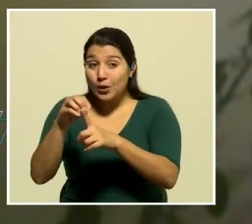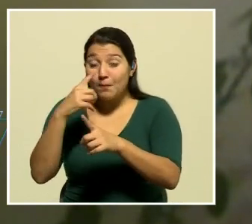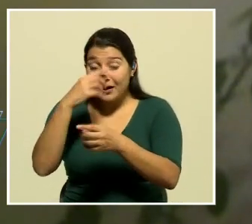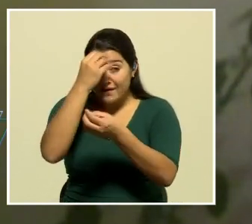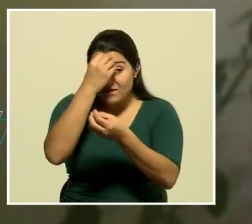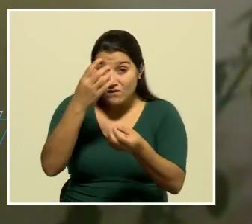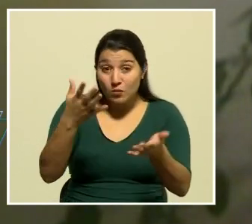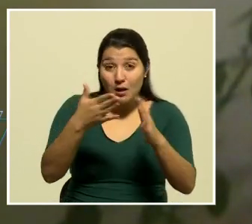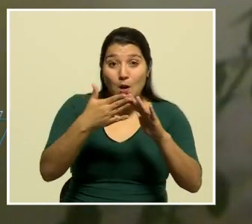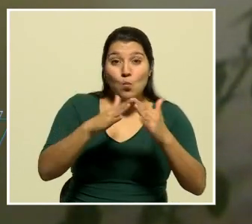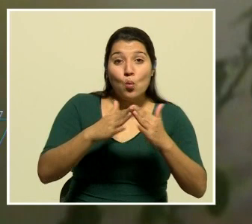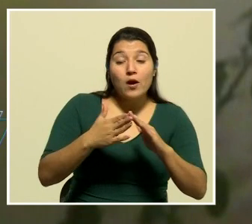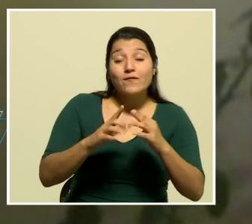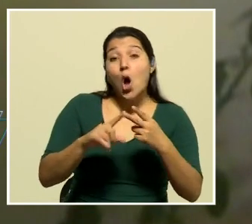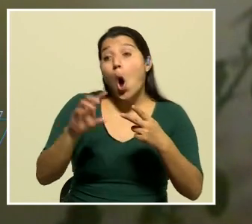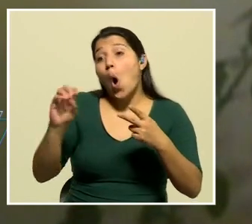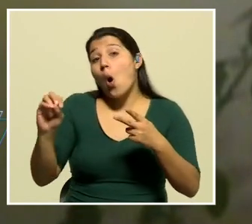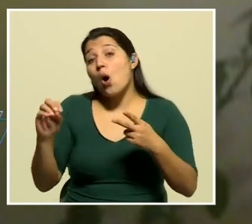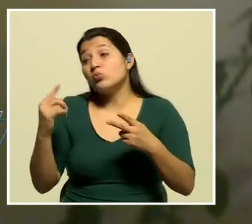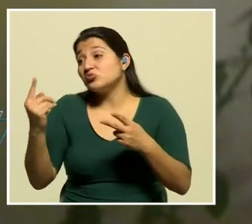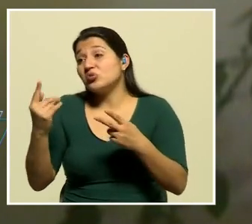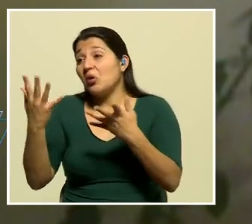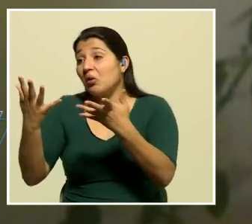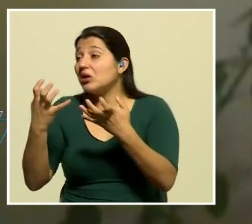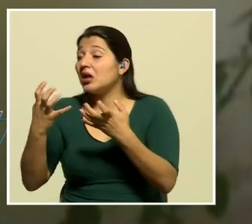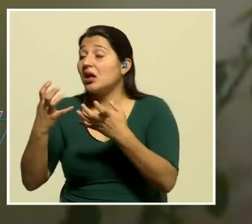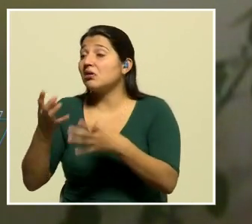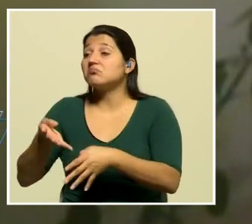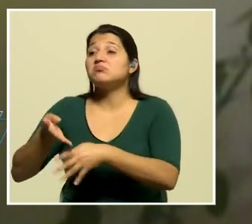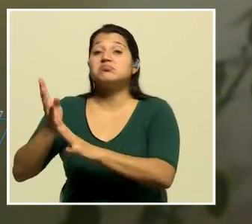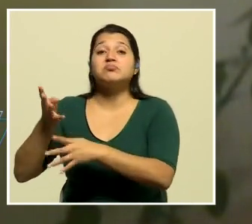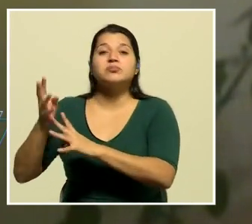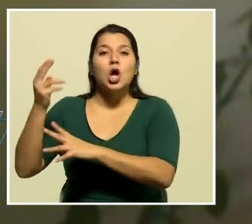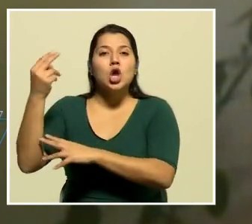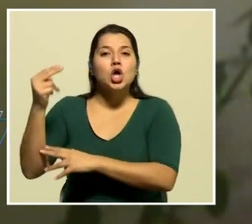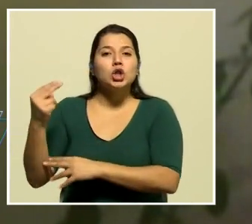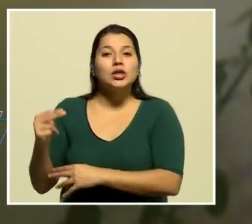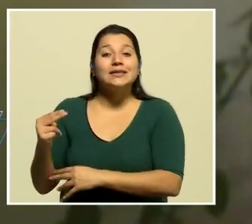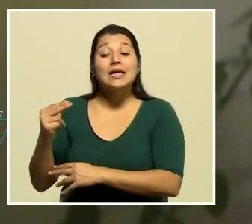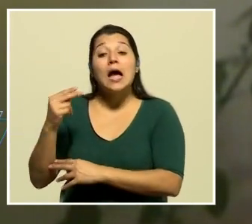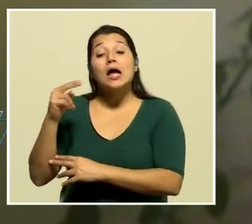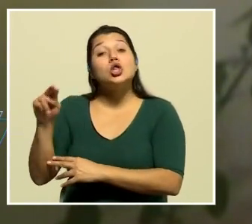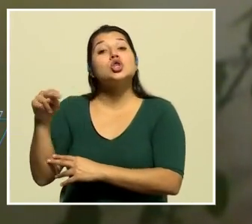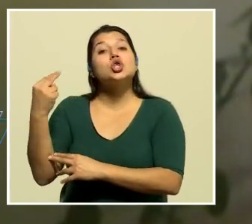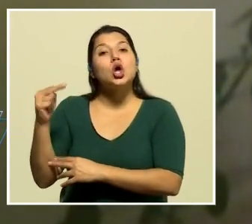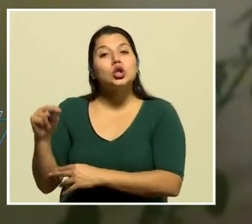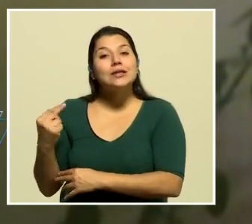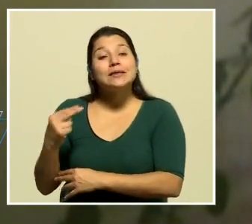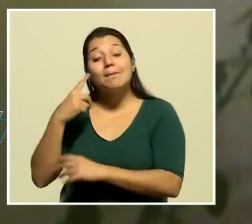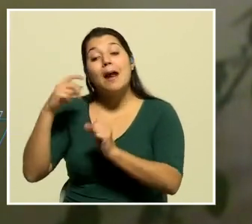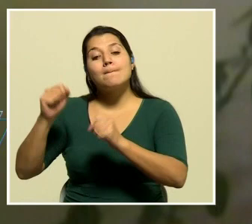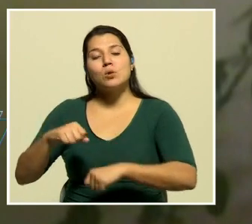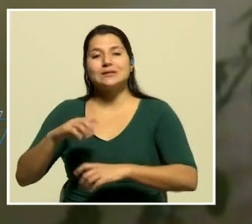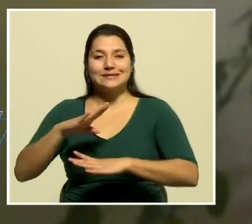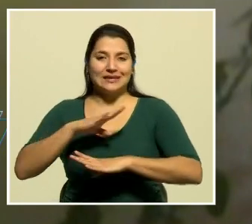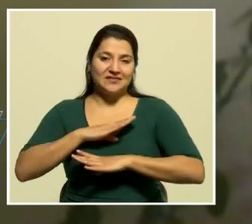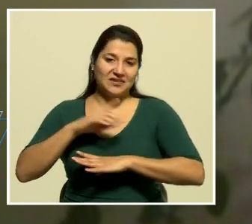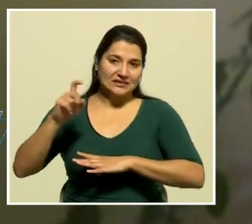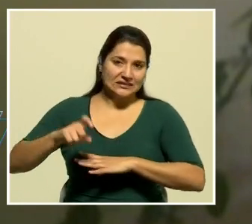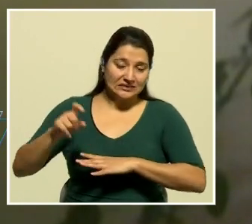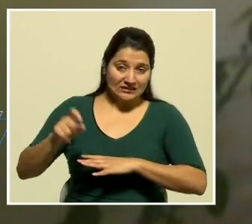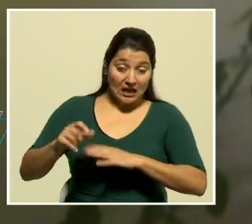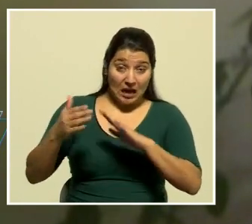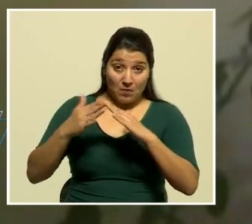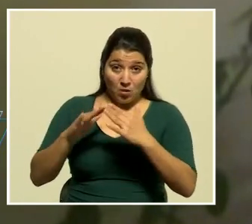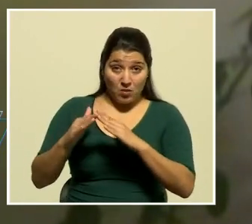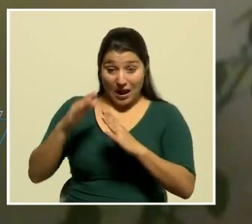es generar noticias que van a satisfacer las necesidades de la población. Creo que es un excelente momento para